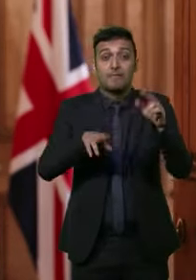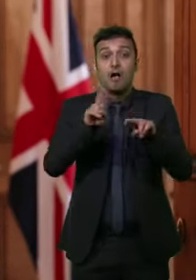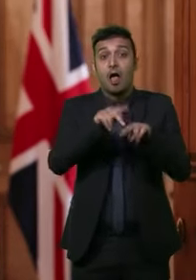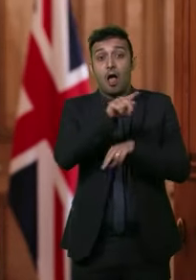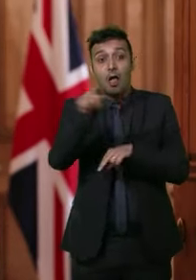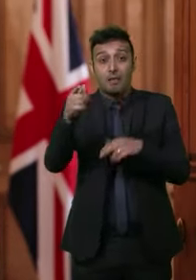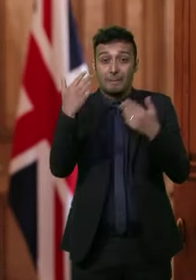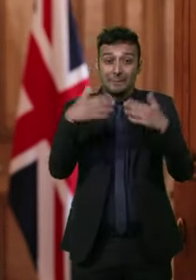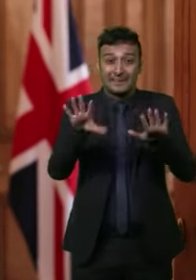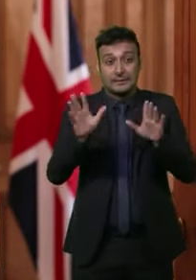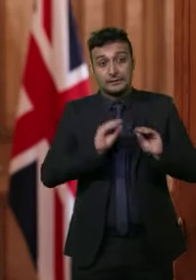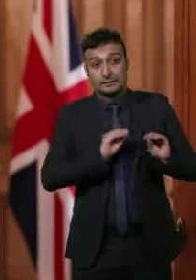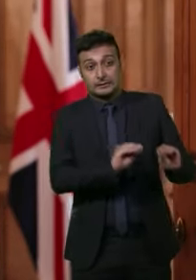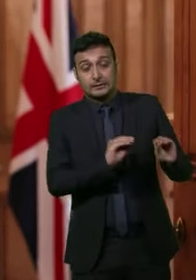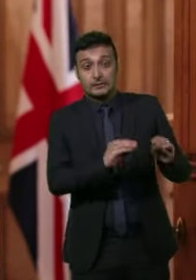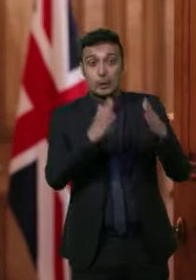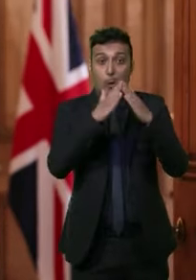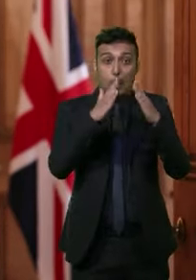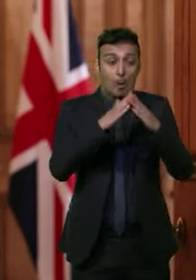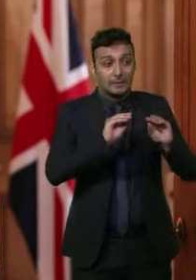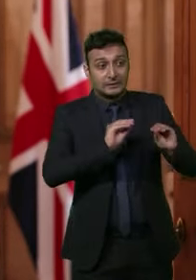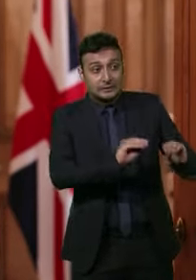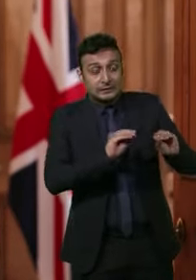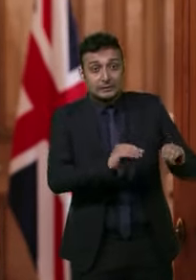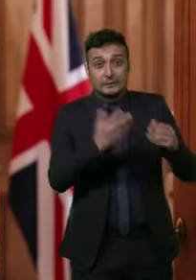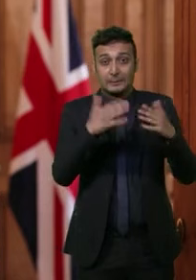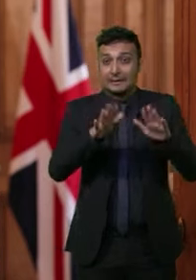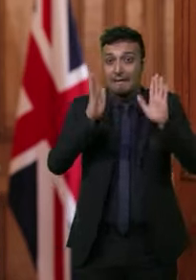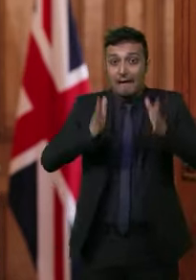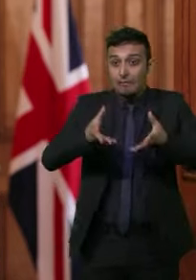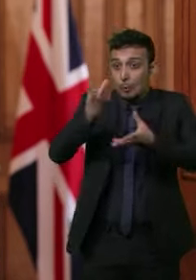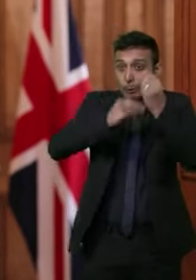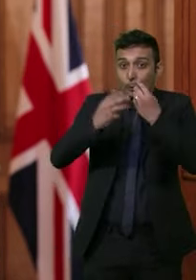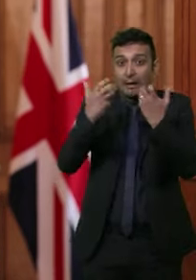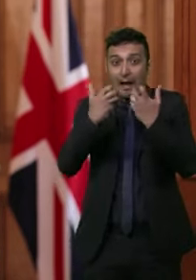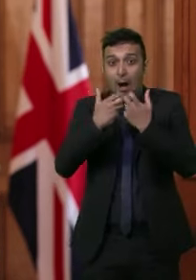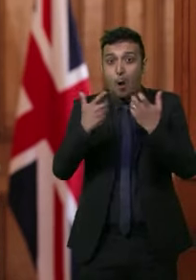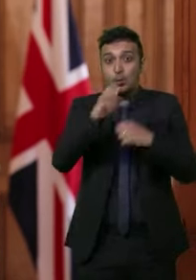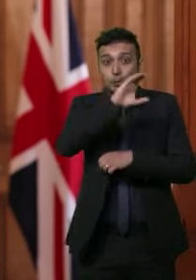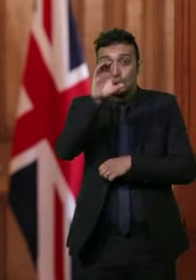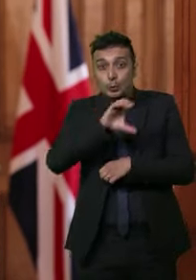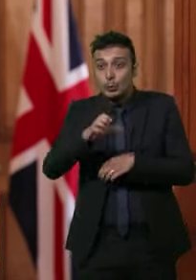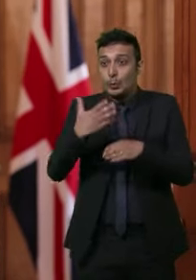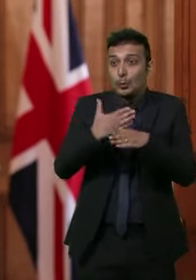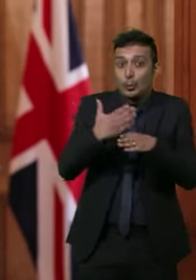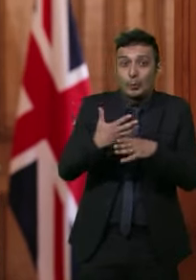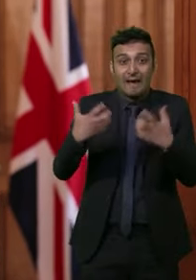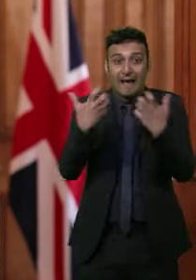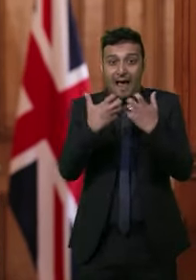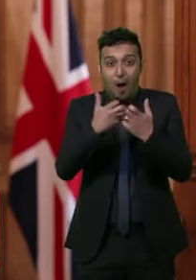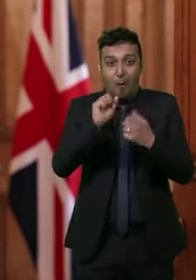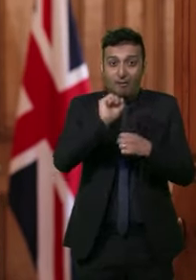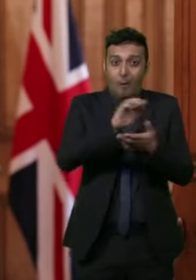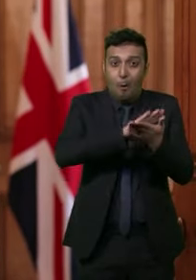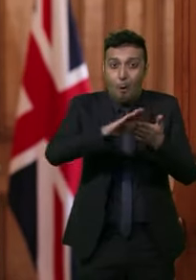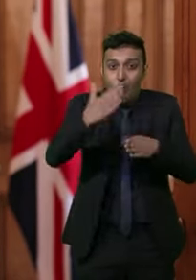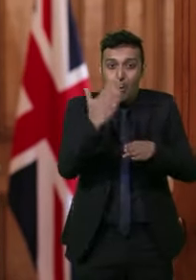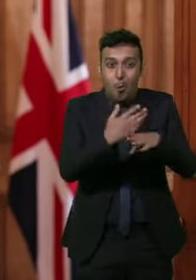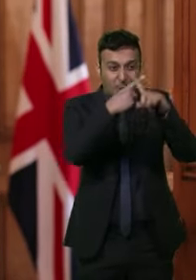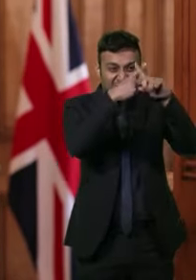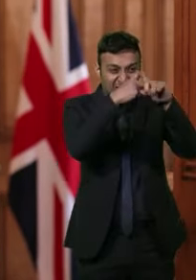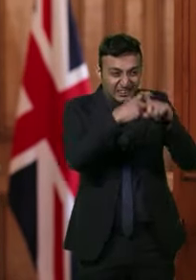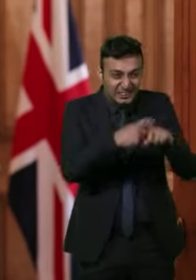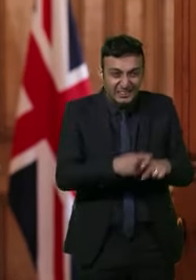tenido que dominar y se han tenido que comunicar todos los detalles del programa de estudios desde frases adverbiales